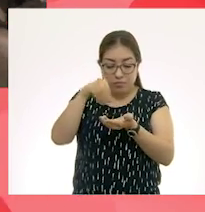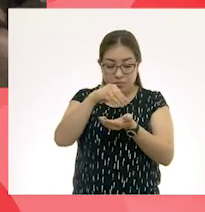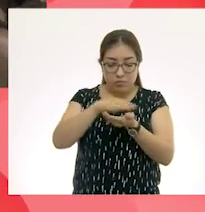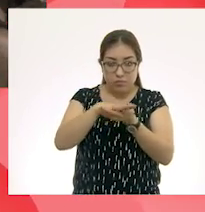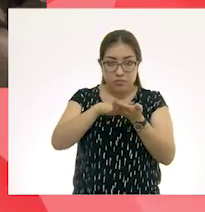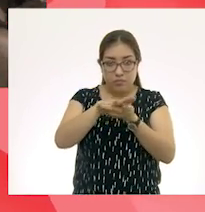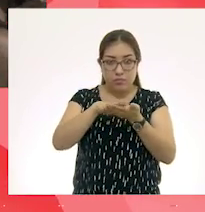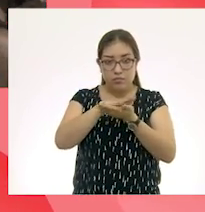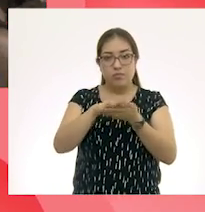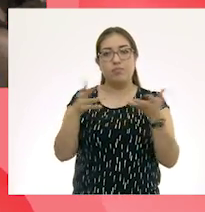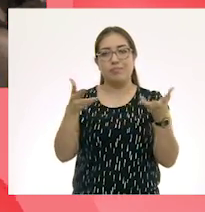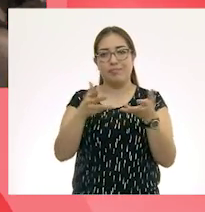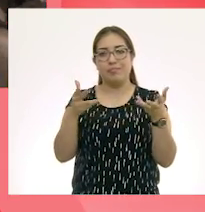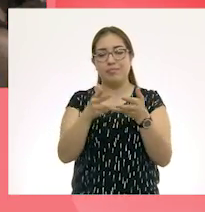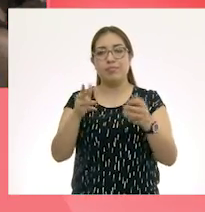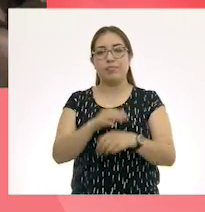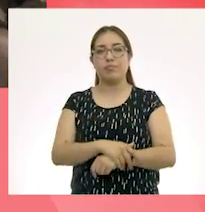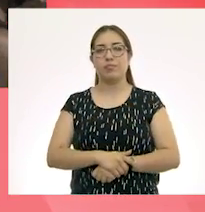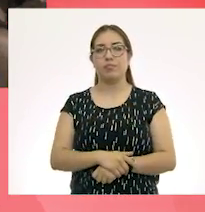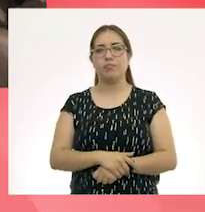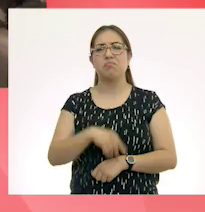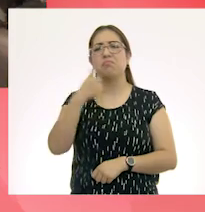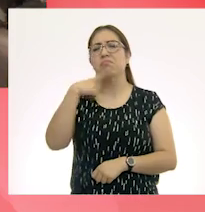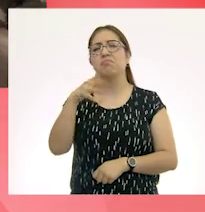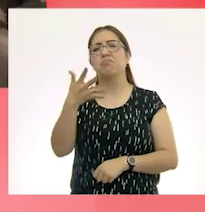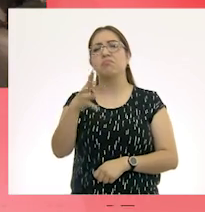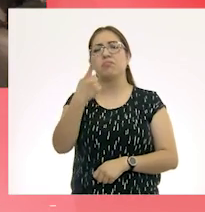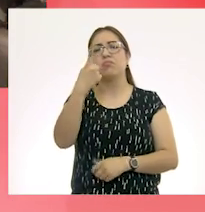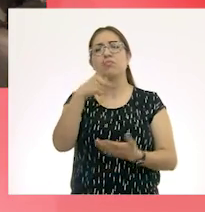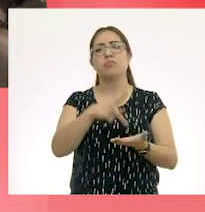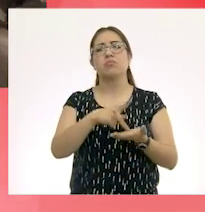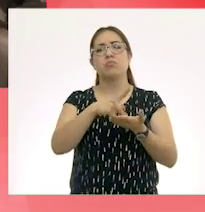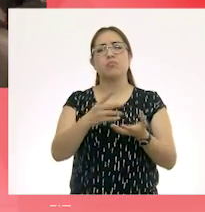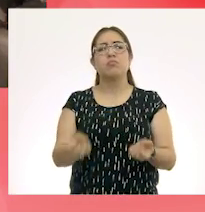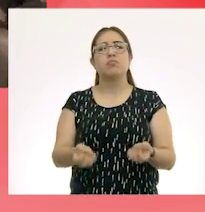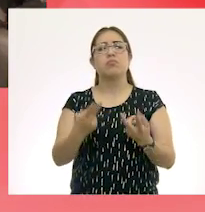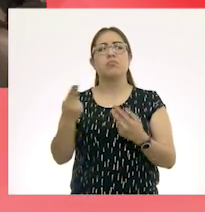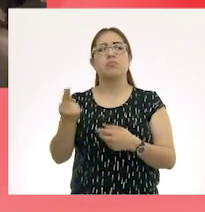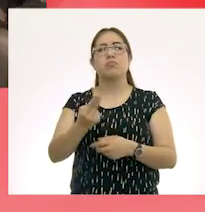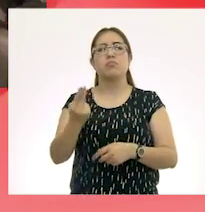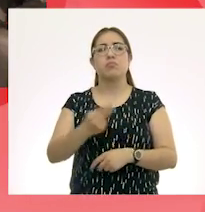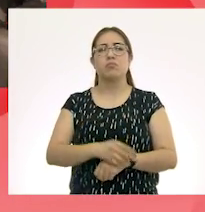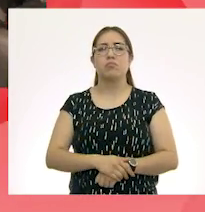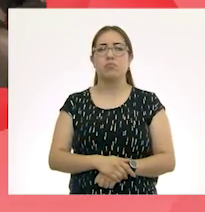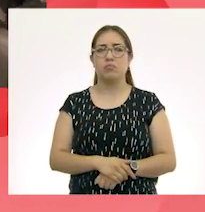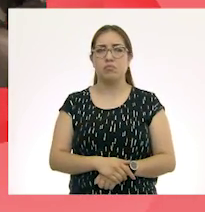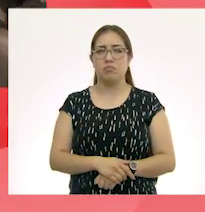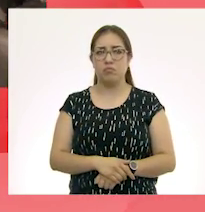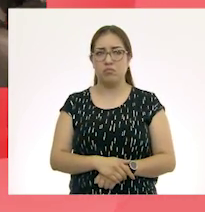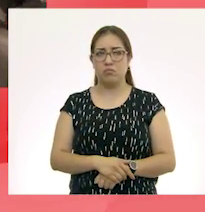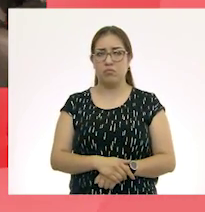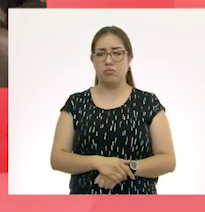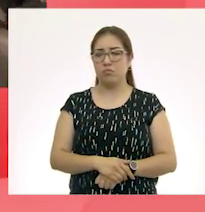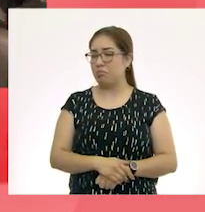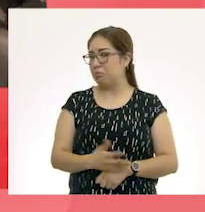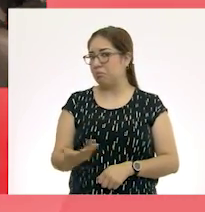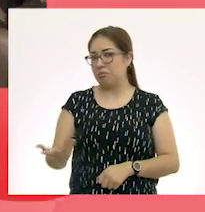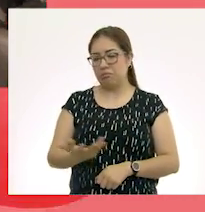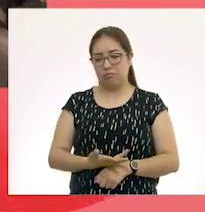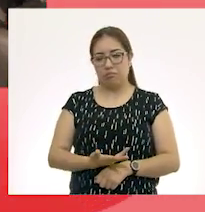bien. Para 1 kilo aproximadamente. Pues es que la verdad le voy a decir que